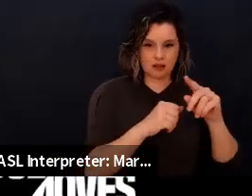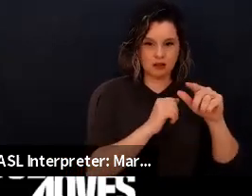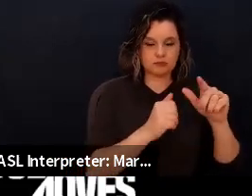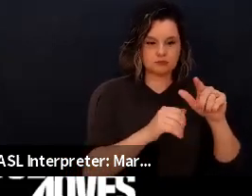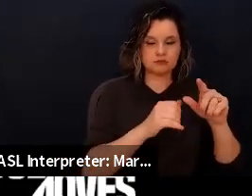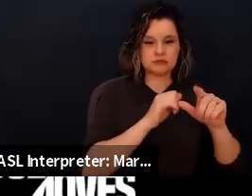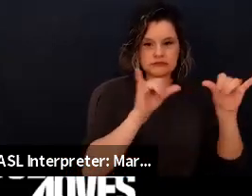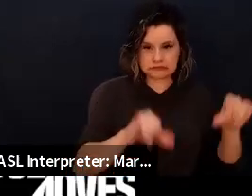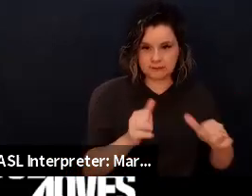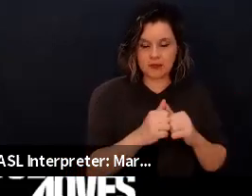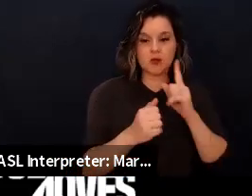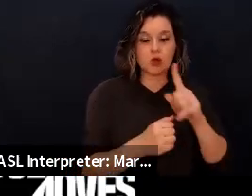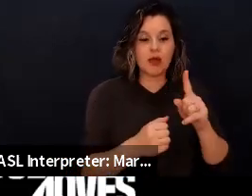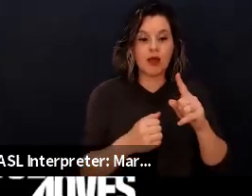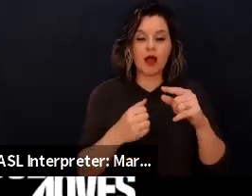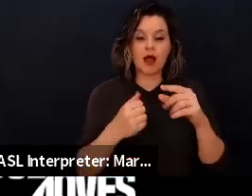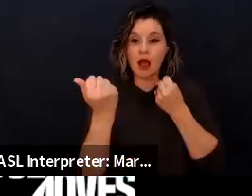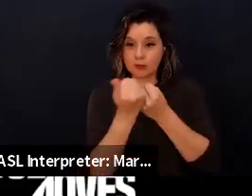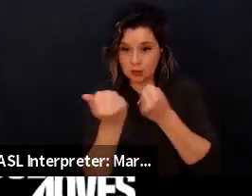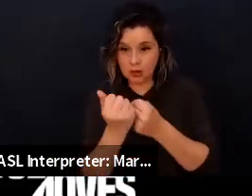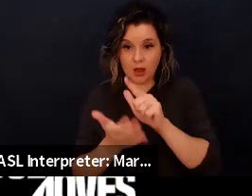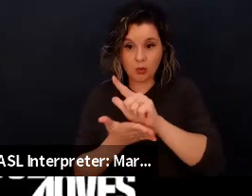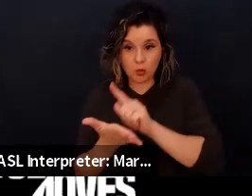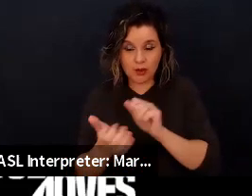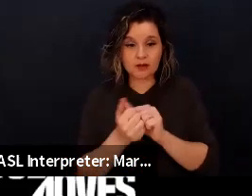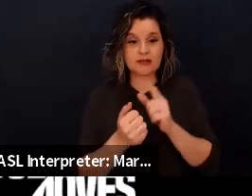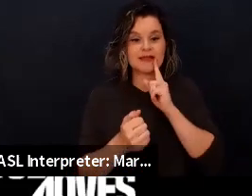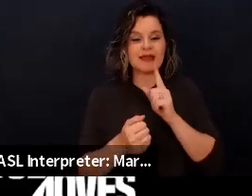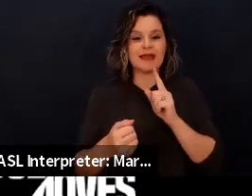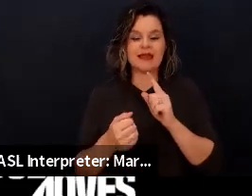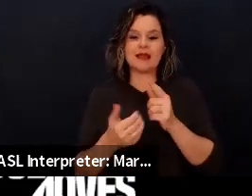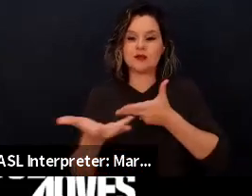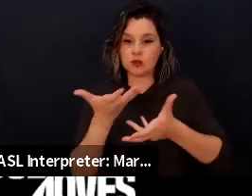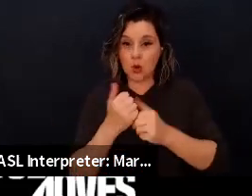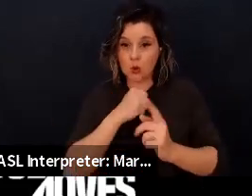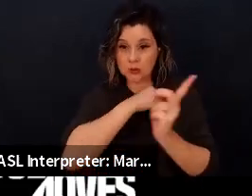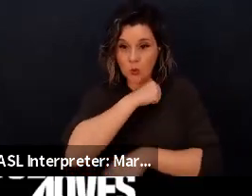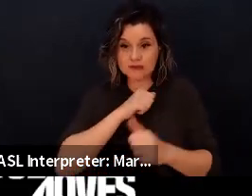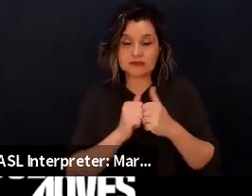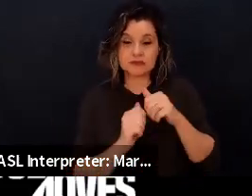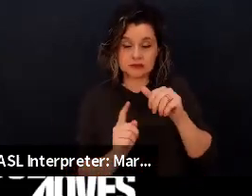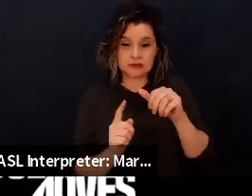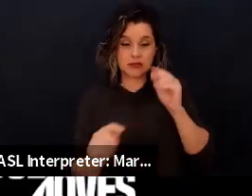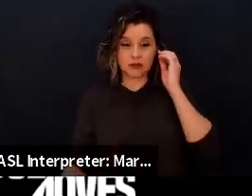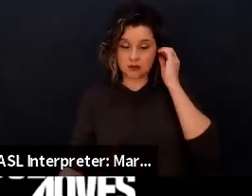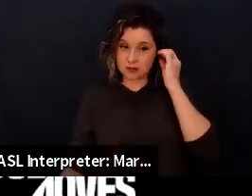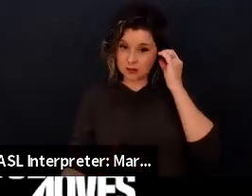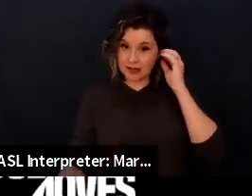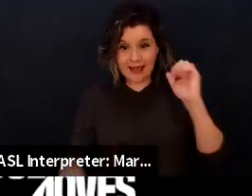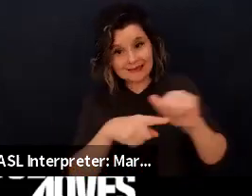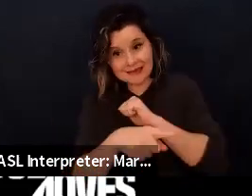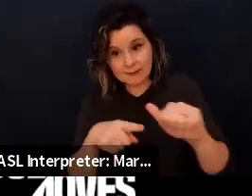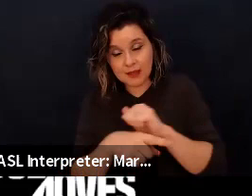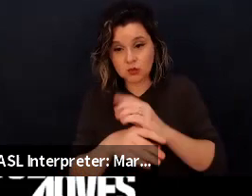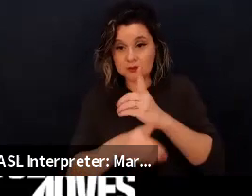Esto incluye asesorar a abogados e intercesores sobre las consecuencias de delitos penales, entrenamientos en defensa